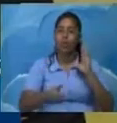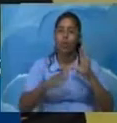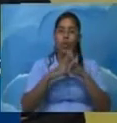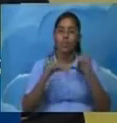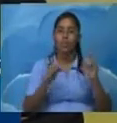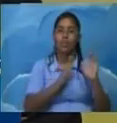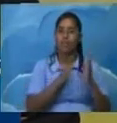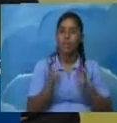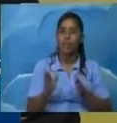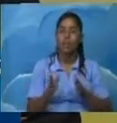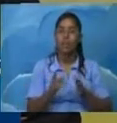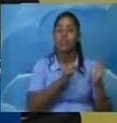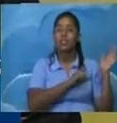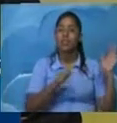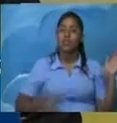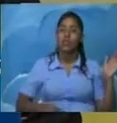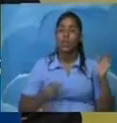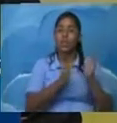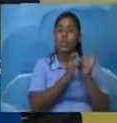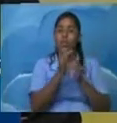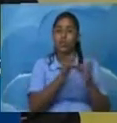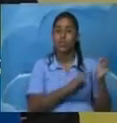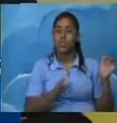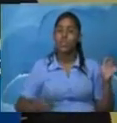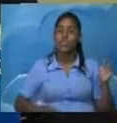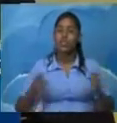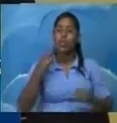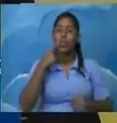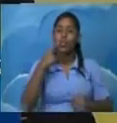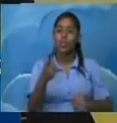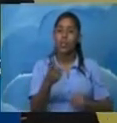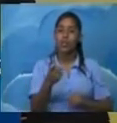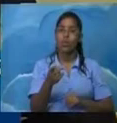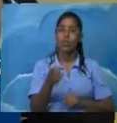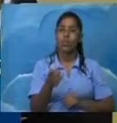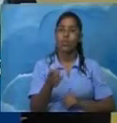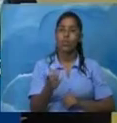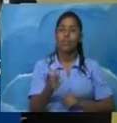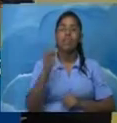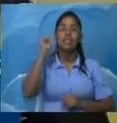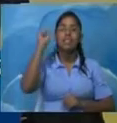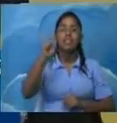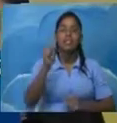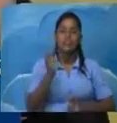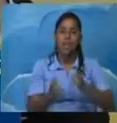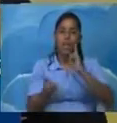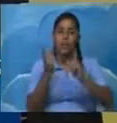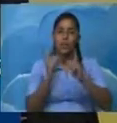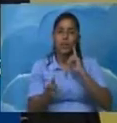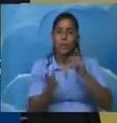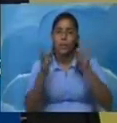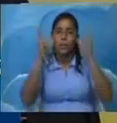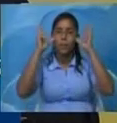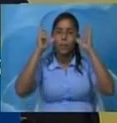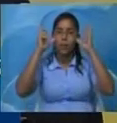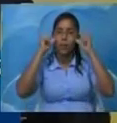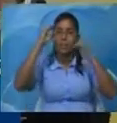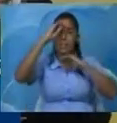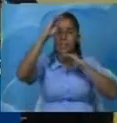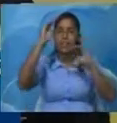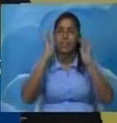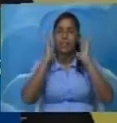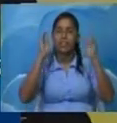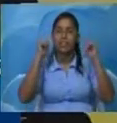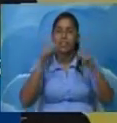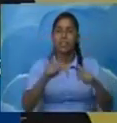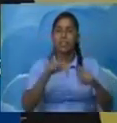Jesucristo dijo en su mensaje, dijo una parábola, dijo, si alguno oyere y atendiere